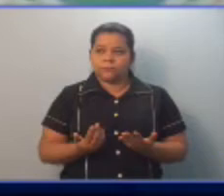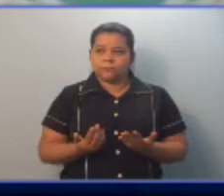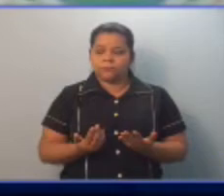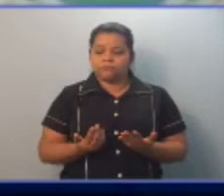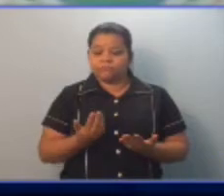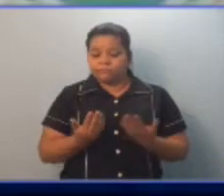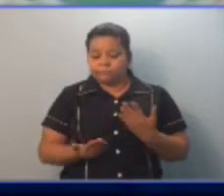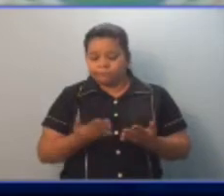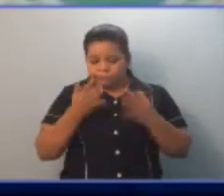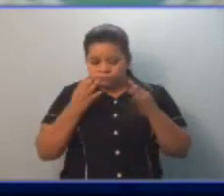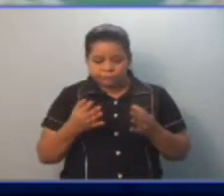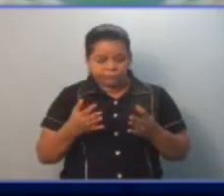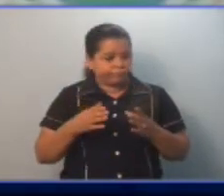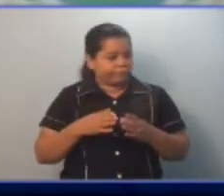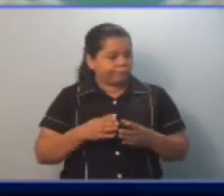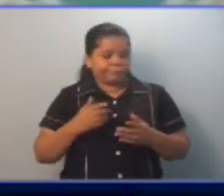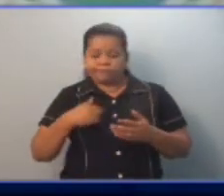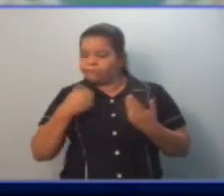Sentencias en las que no estoy de acuerdo,